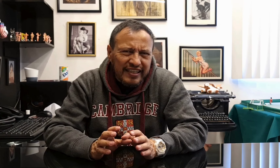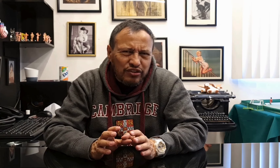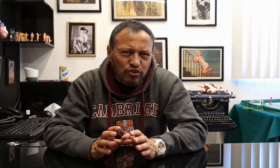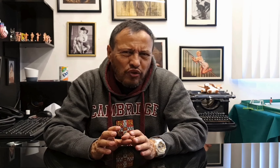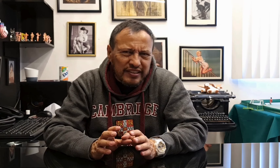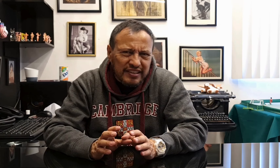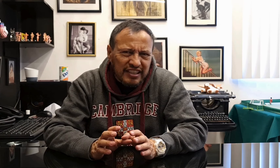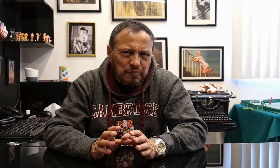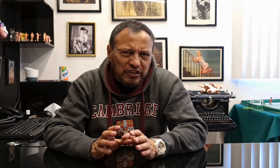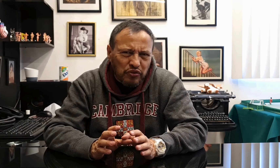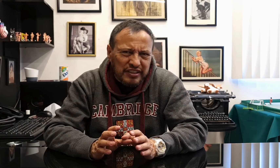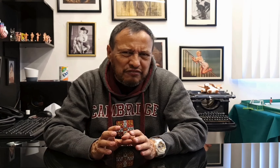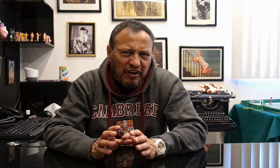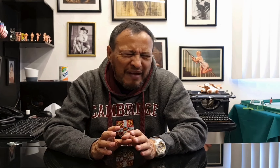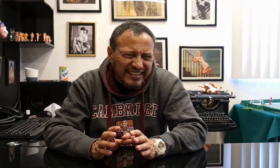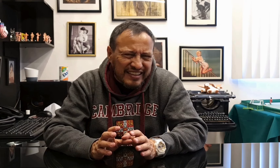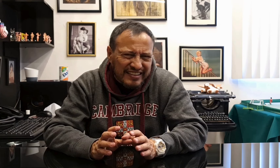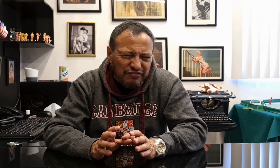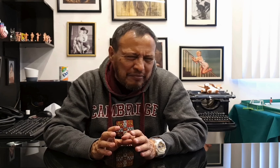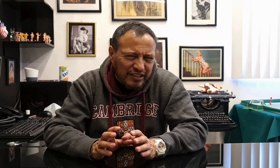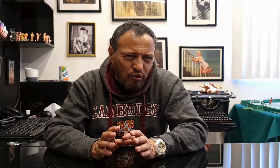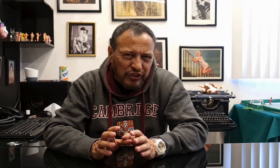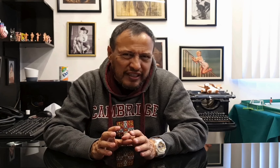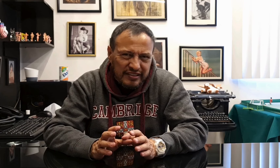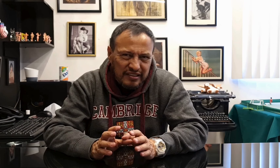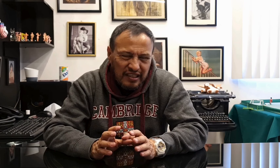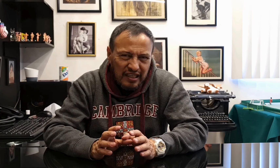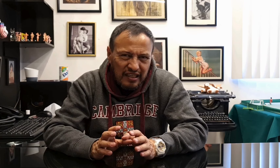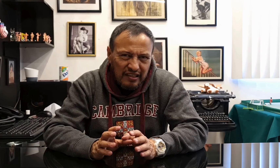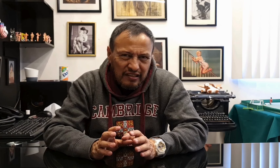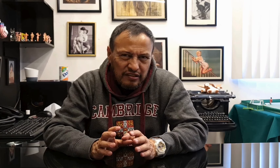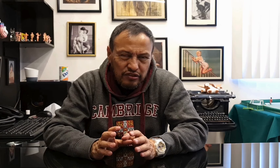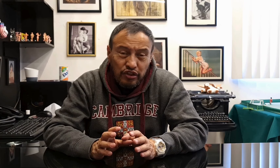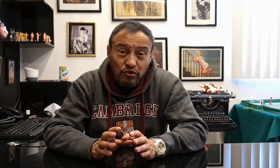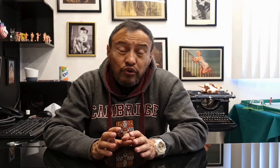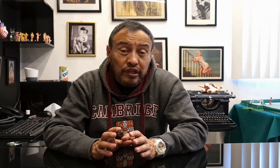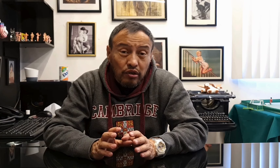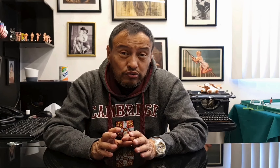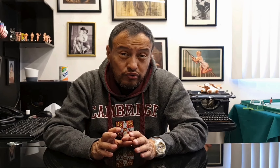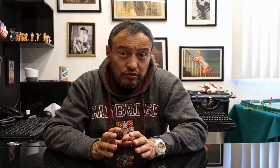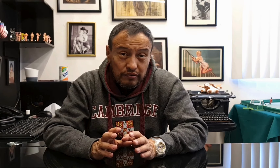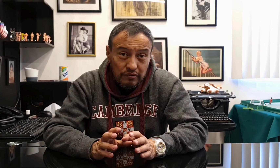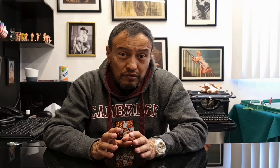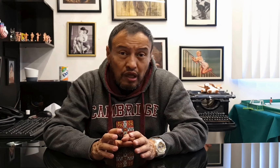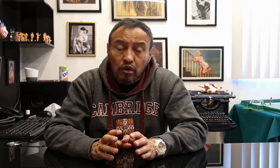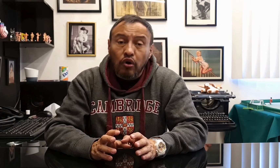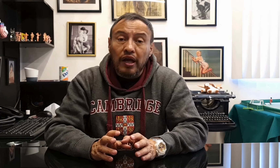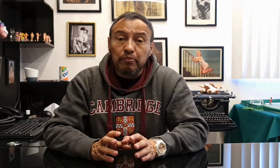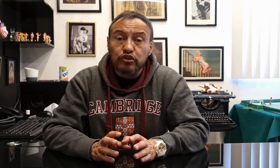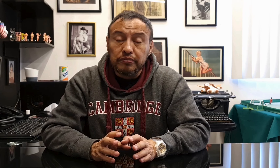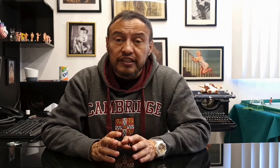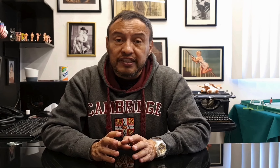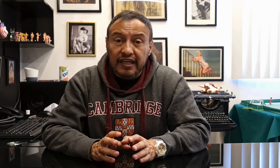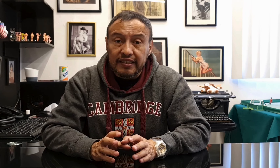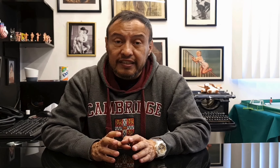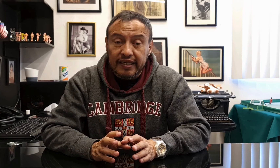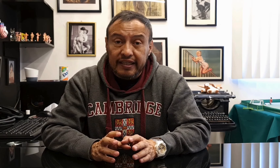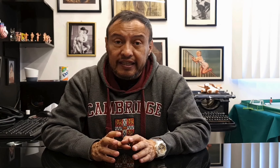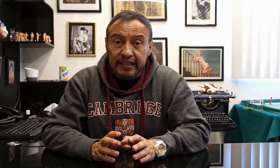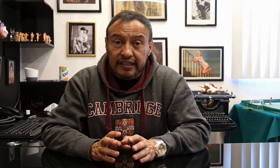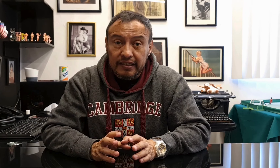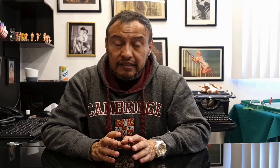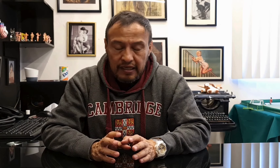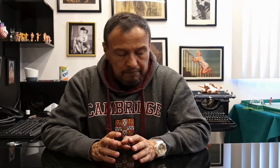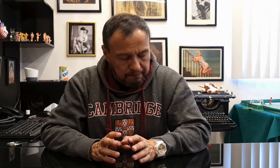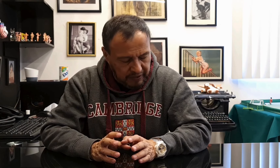las redes con todas esas expresiones infamantes, difamatorias, sino incluso con la posibilidad de